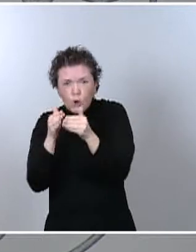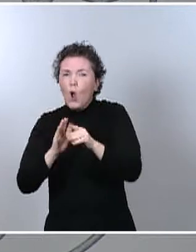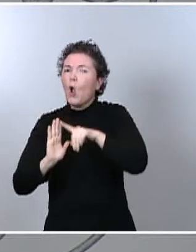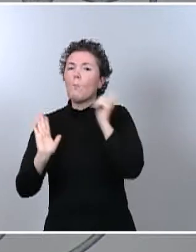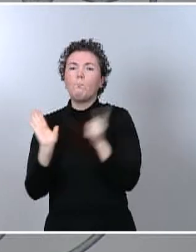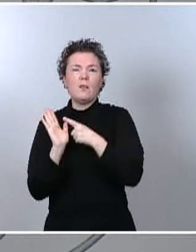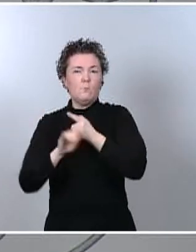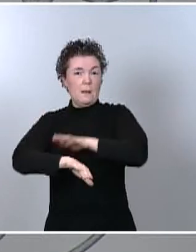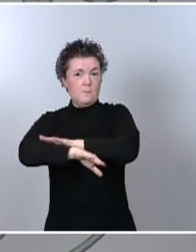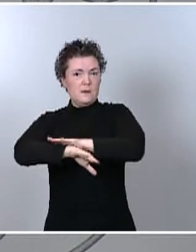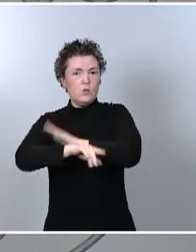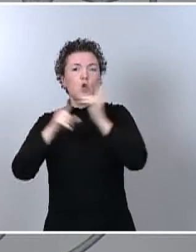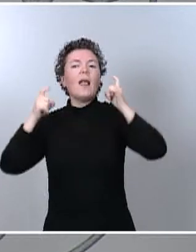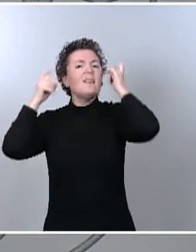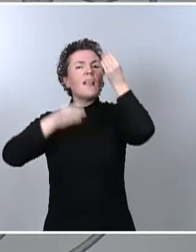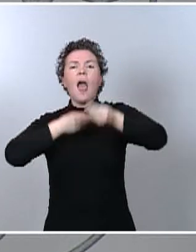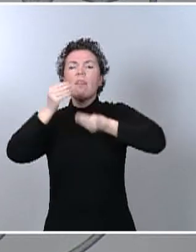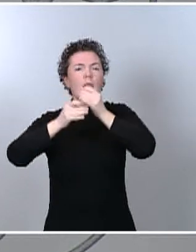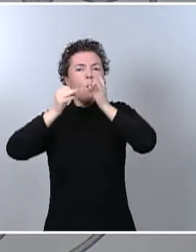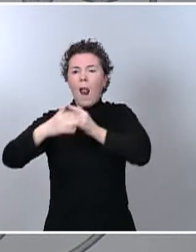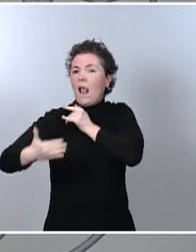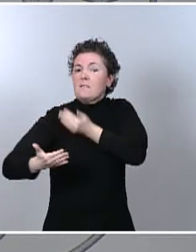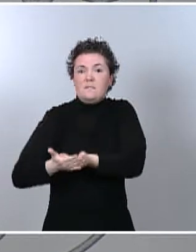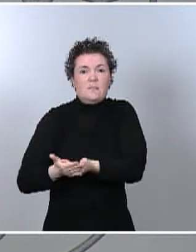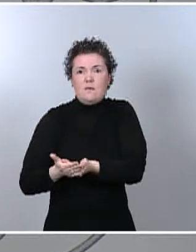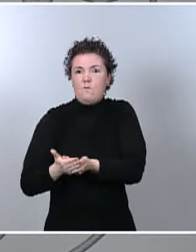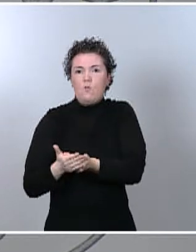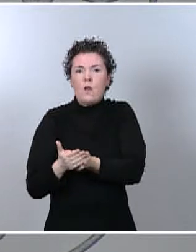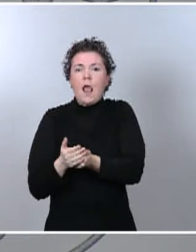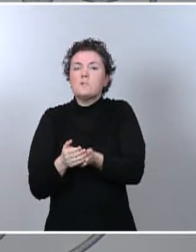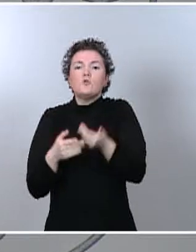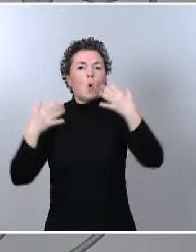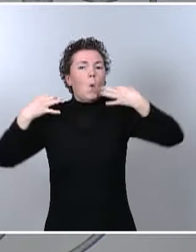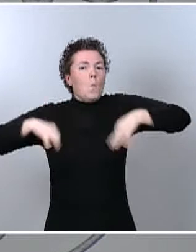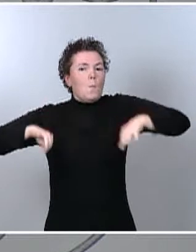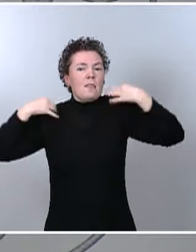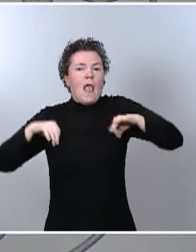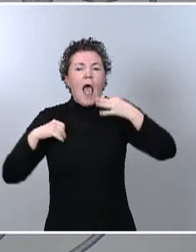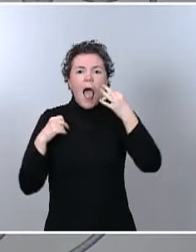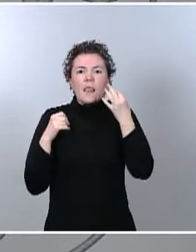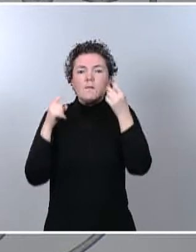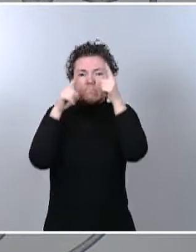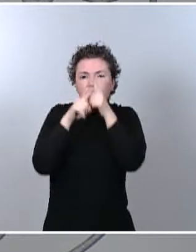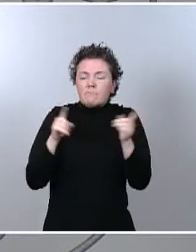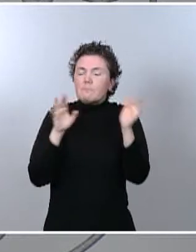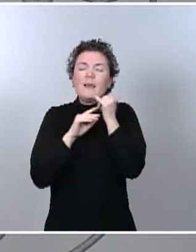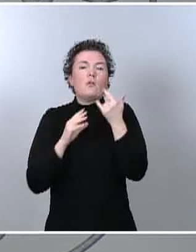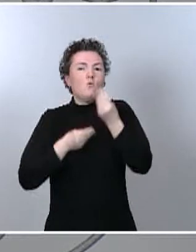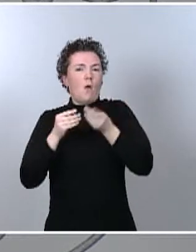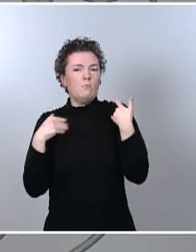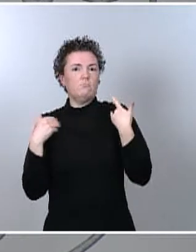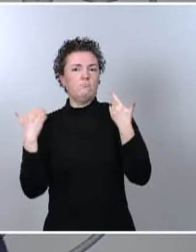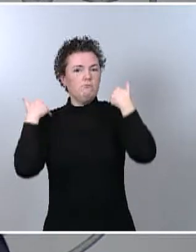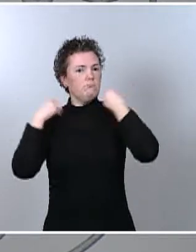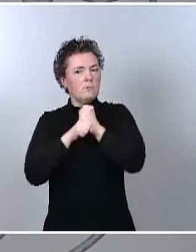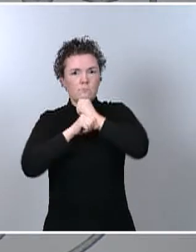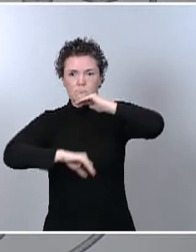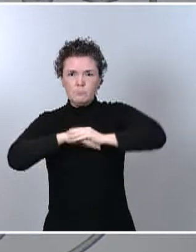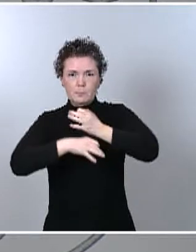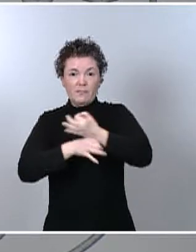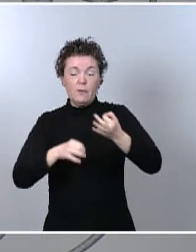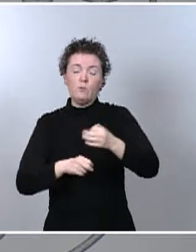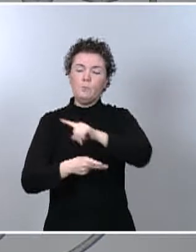cuando inicie dejaré mis responsabilidades. Hasta ese momento me voy a dedicar en cuerpo y alma a mi tarea ministerial. Todos los minutos los voy a dedicar a